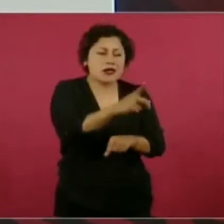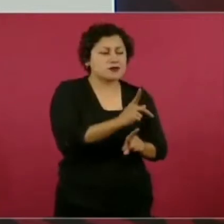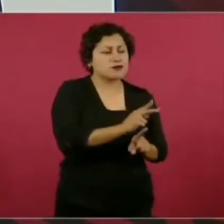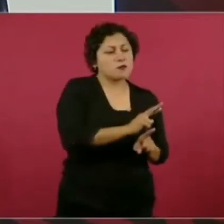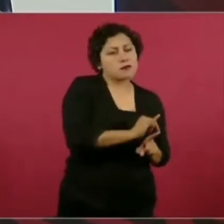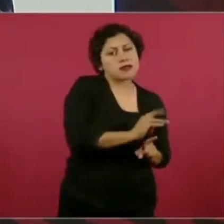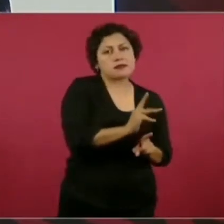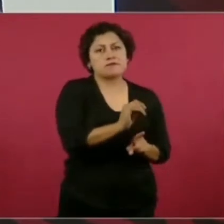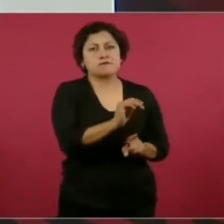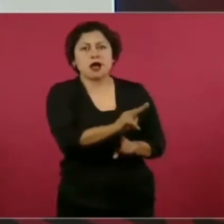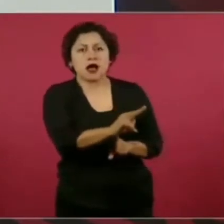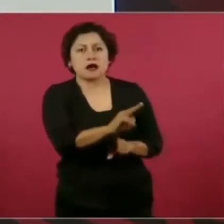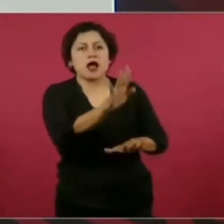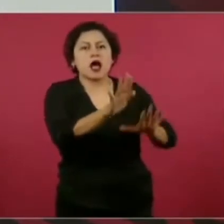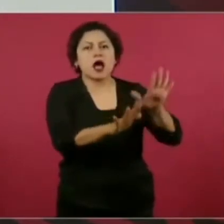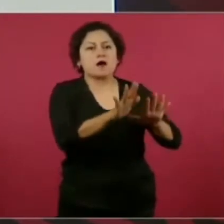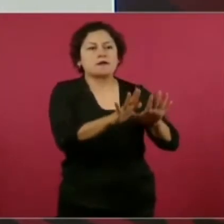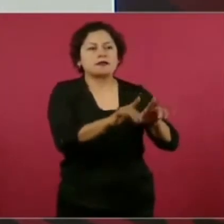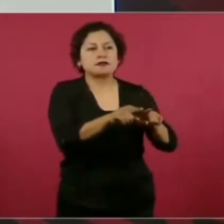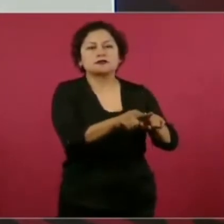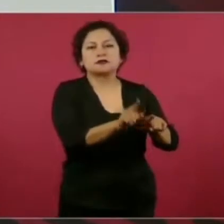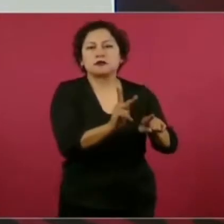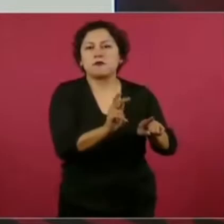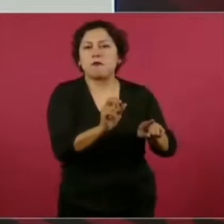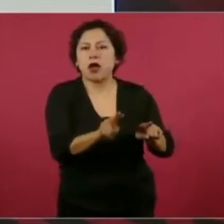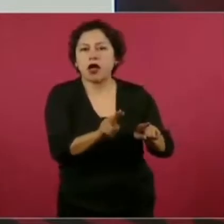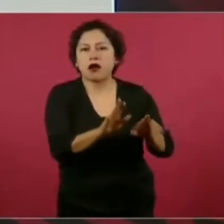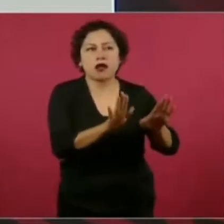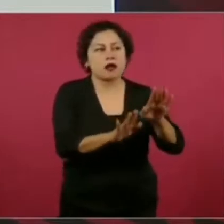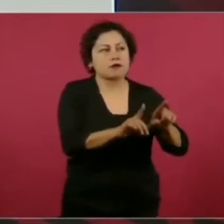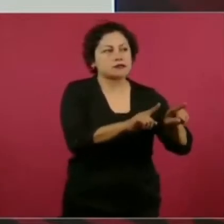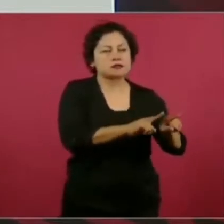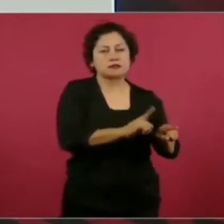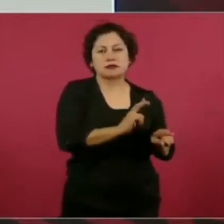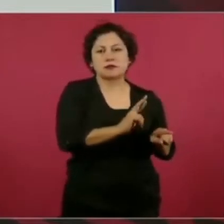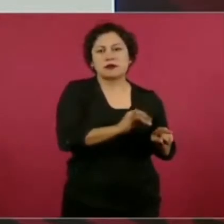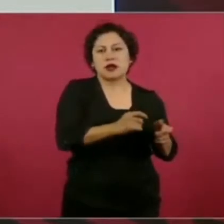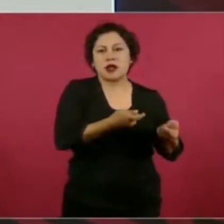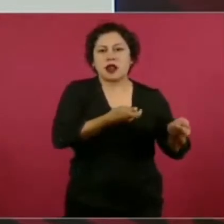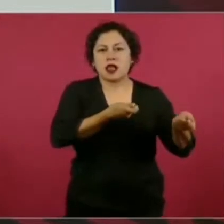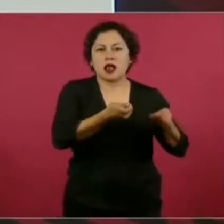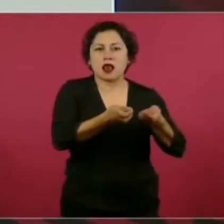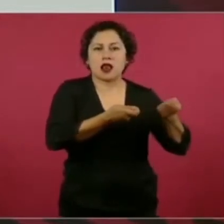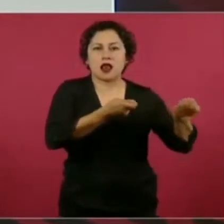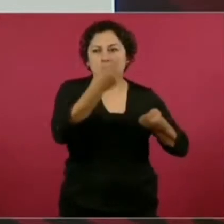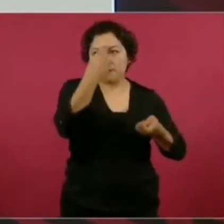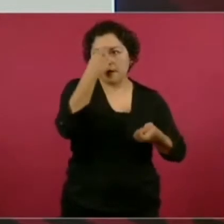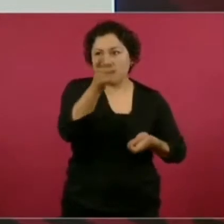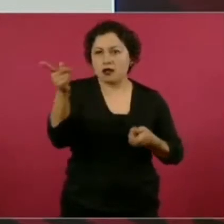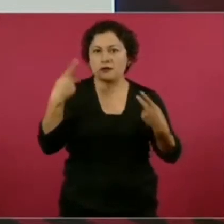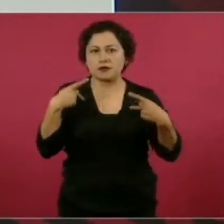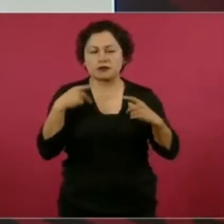otro de acuerdo a lo que les convenía, engañando a la gente,